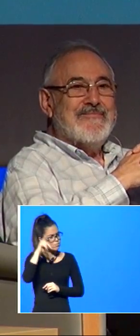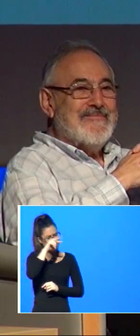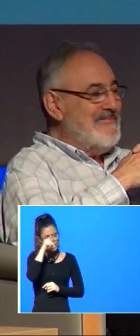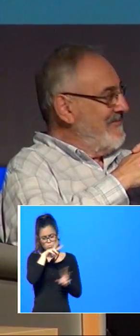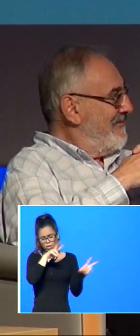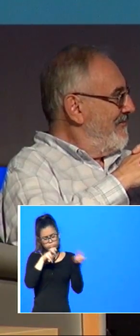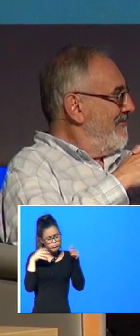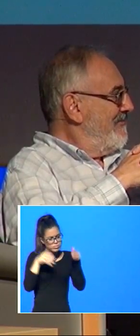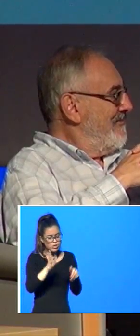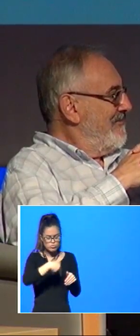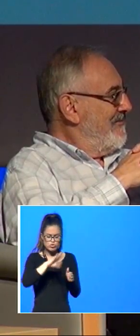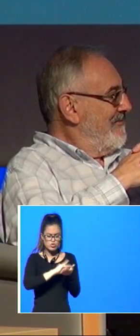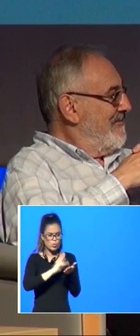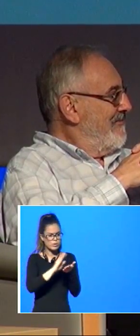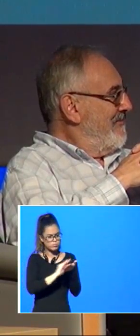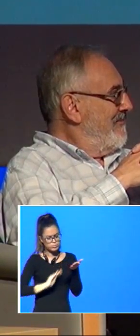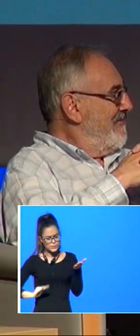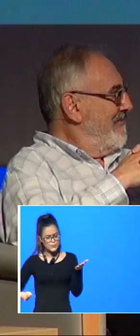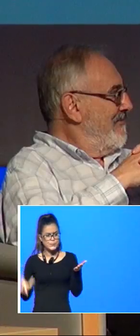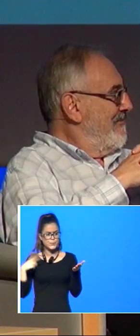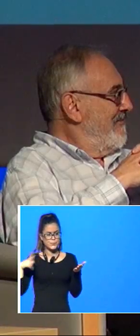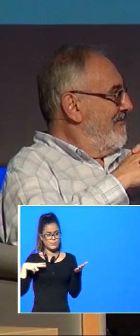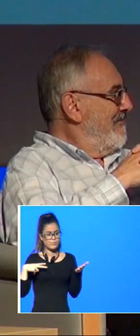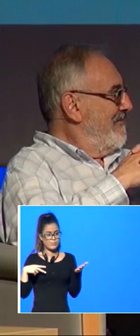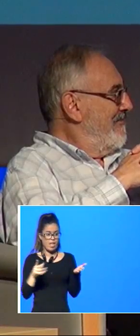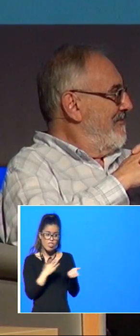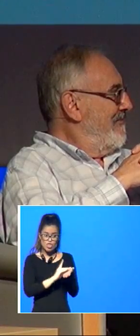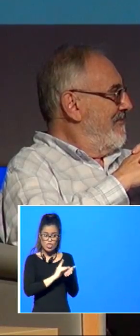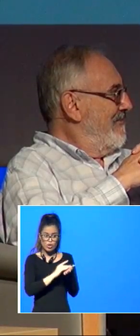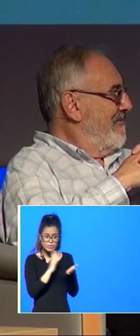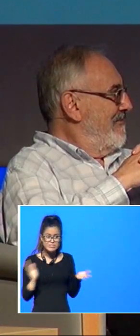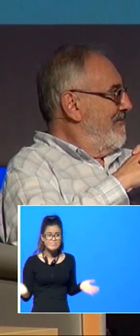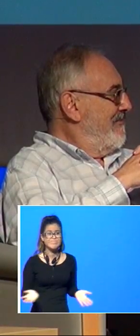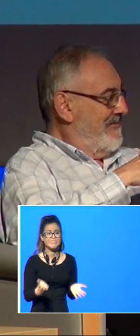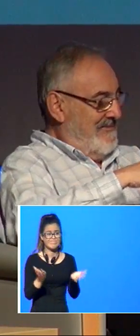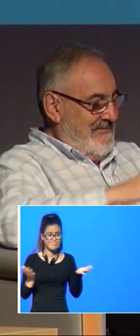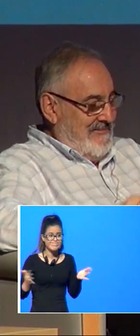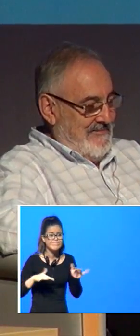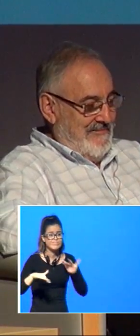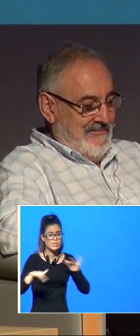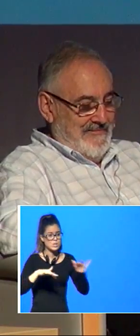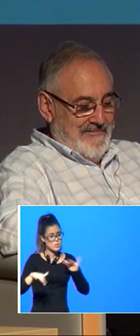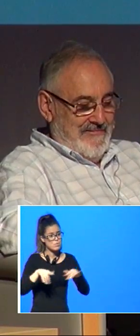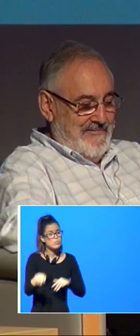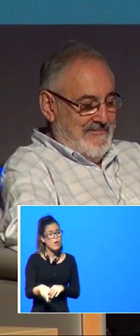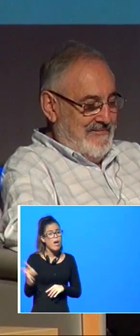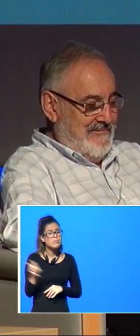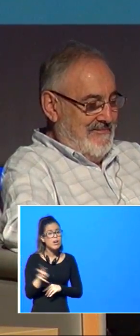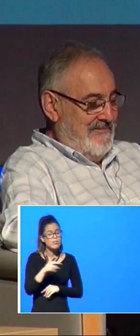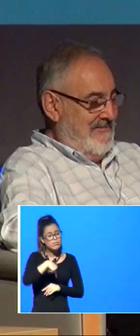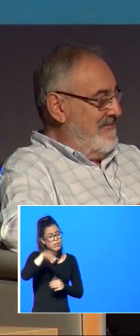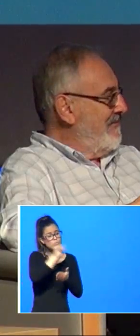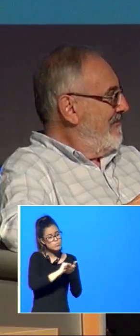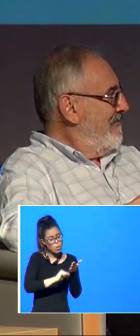Y elaboramos un documento, por favor, sacar ese documento adelante porque es de muchísima calidad. Tenemos un borrador sobre